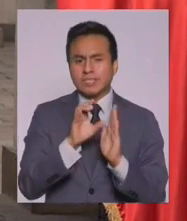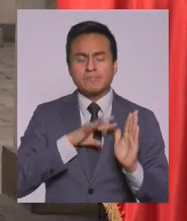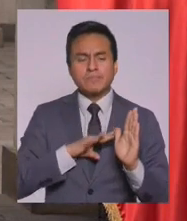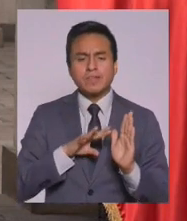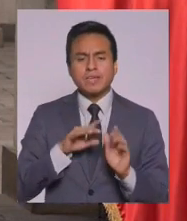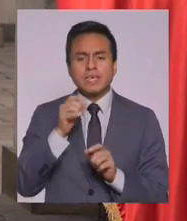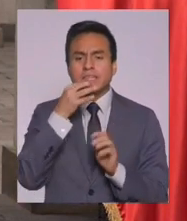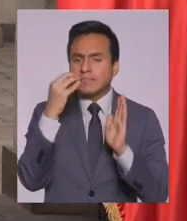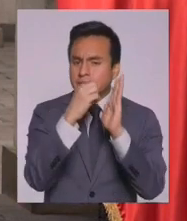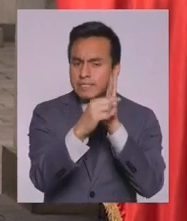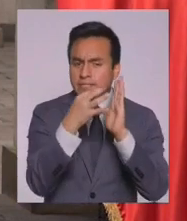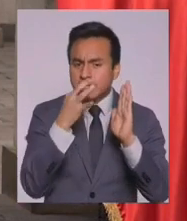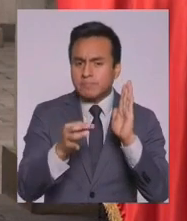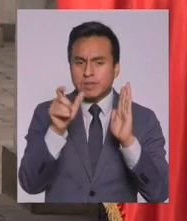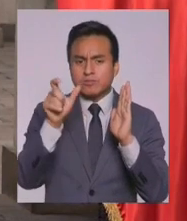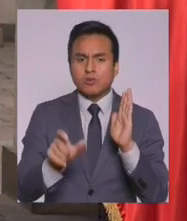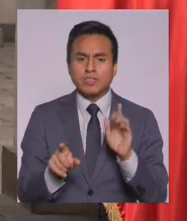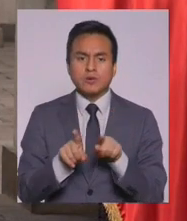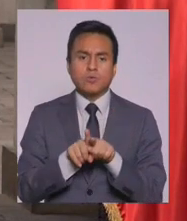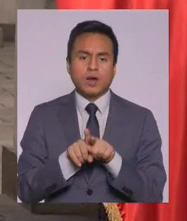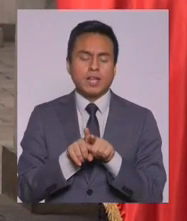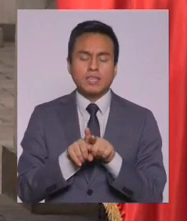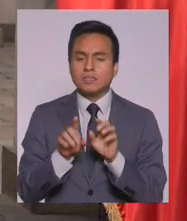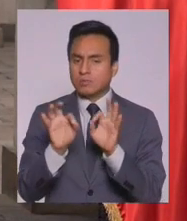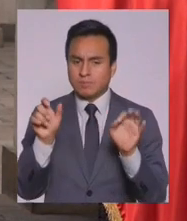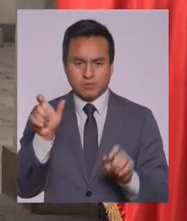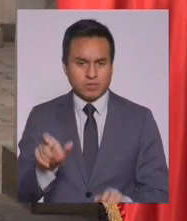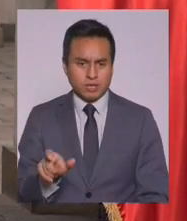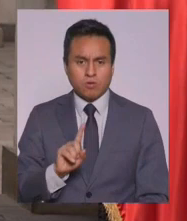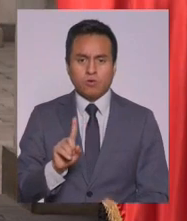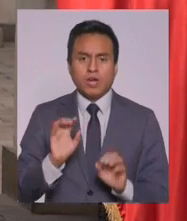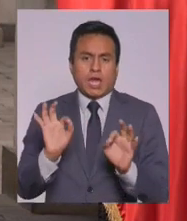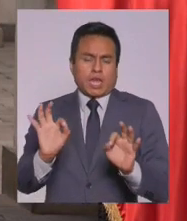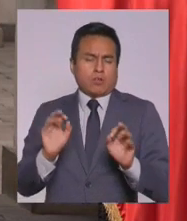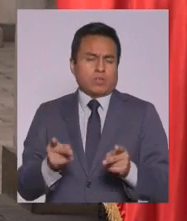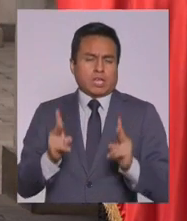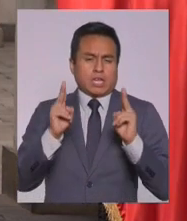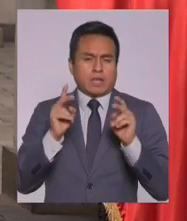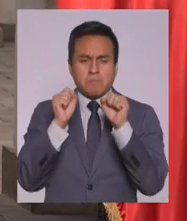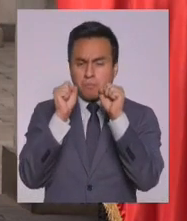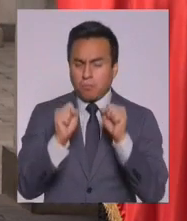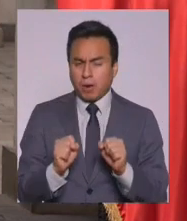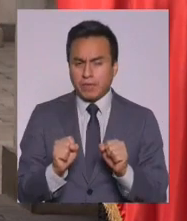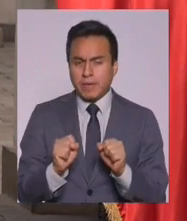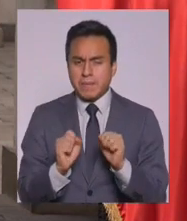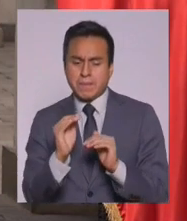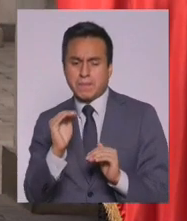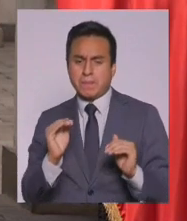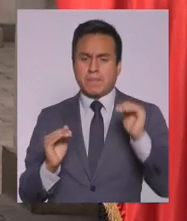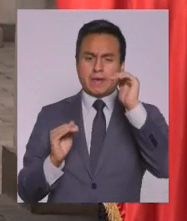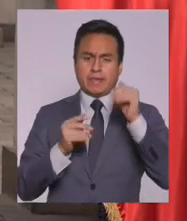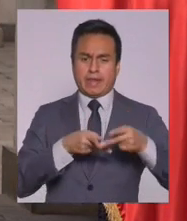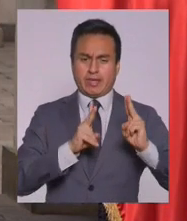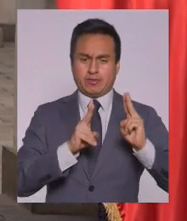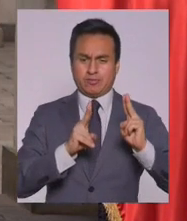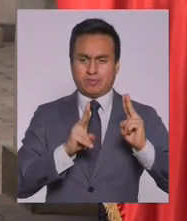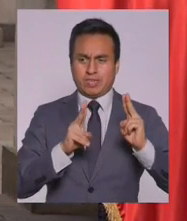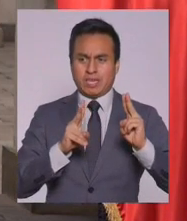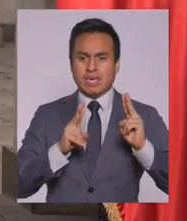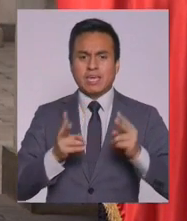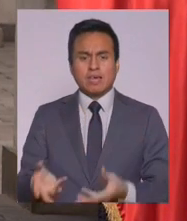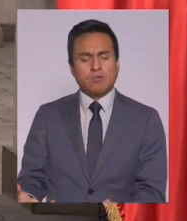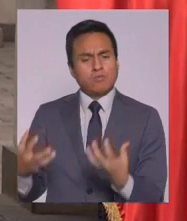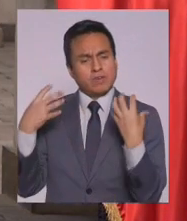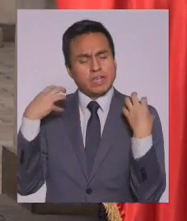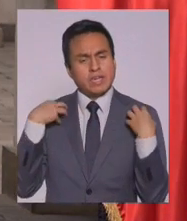ni siquiera a pretexto de circunstancias extraordinarias, puede atribuirse más derechos que los que le